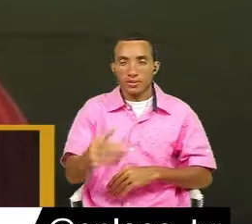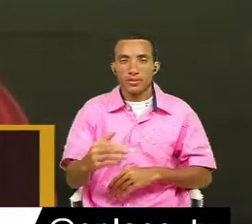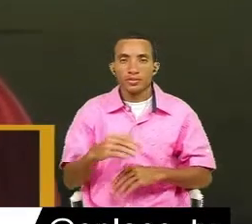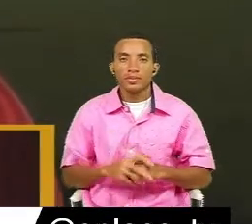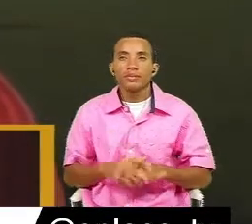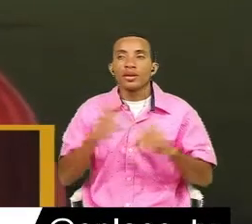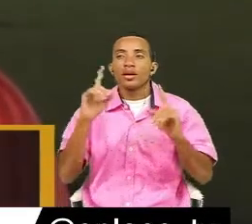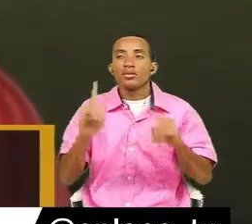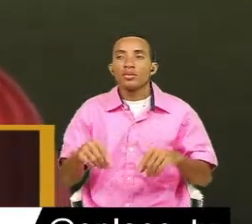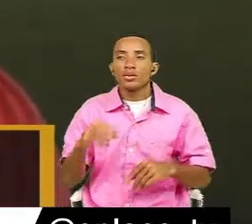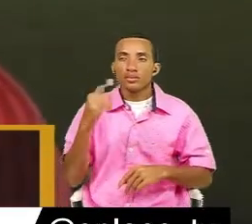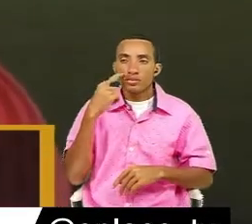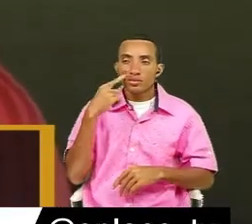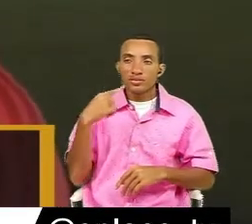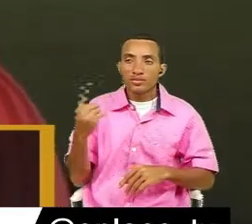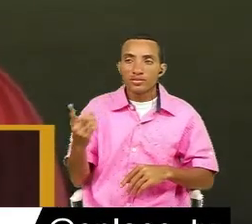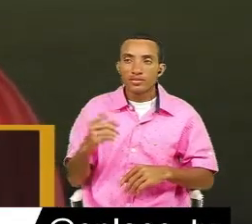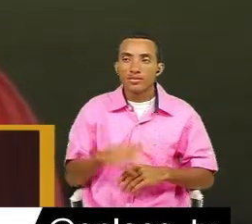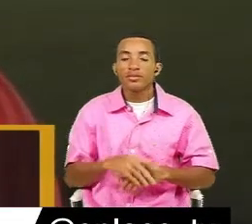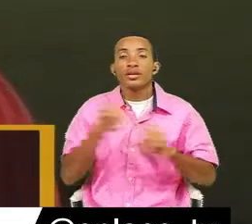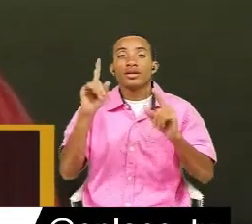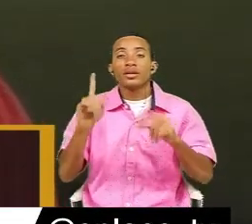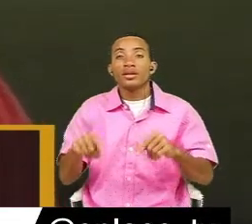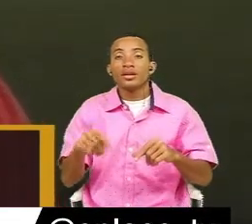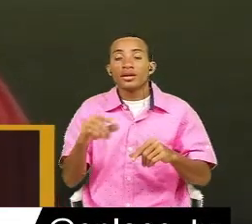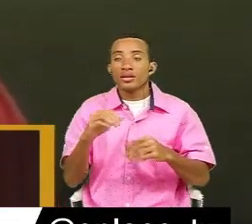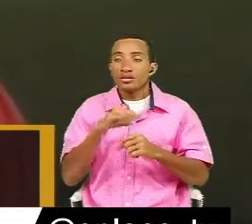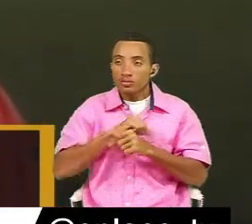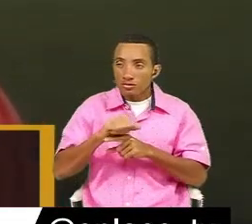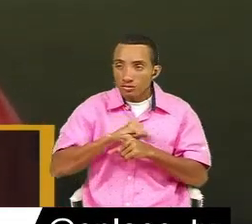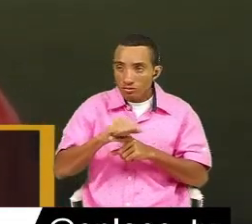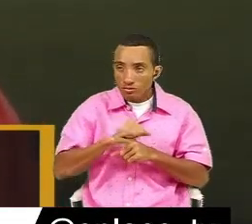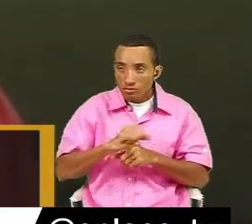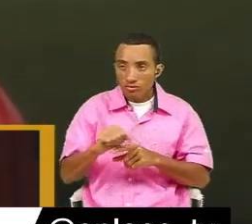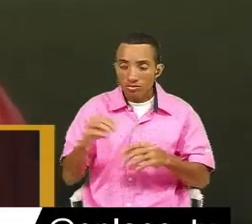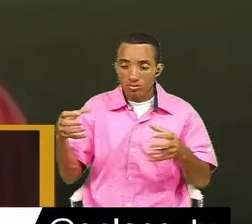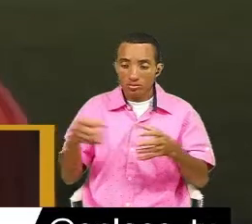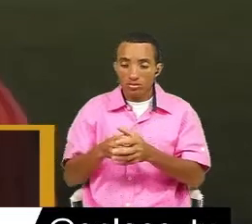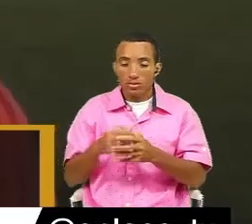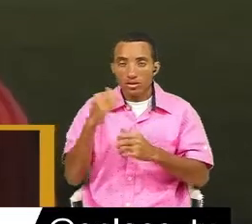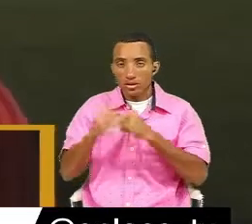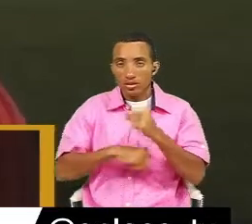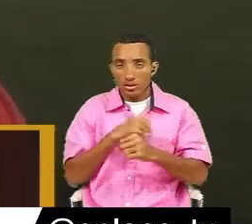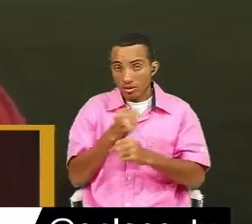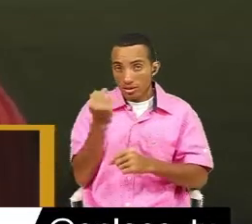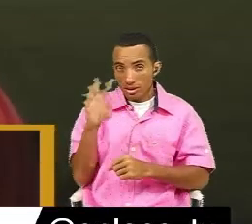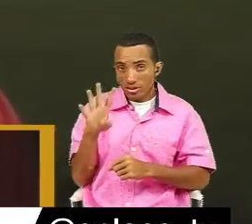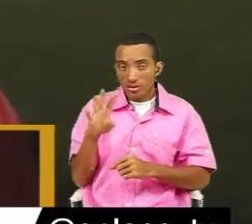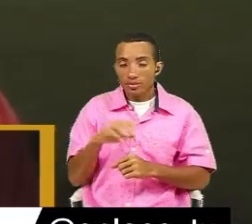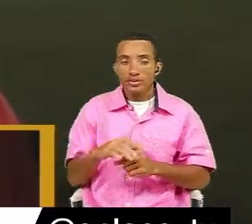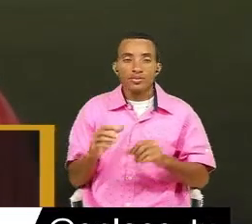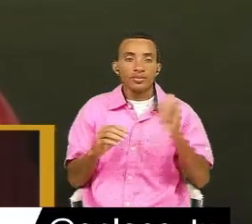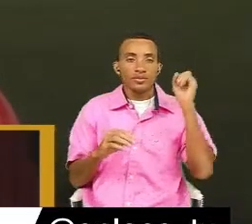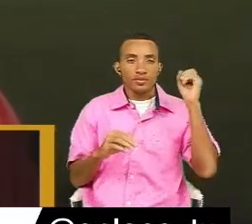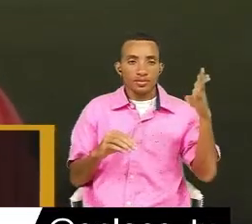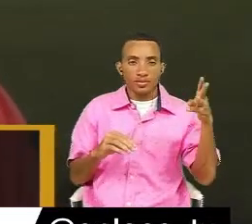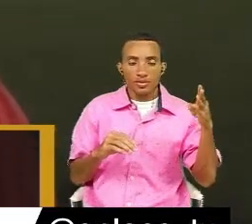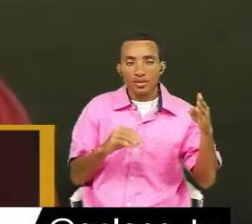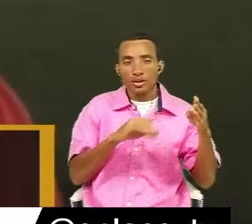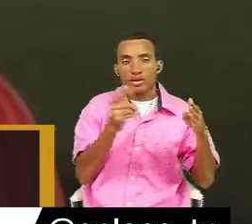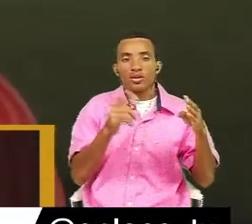pueden observar una práctica que está haciendo la categoría sub-14 contra la Fundación Colombianitos.